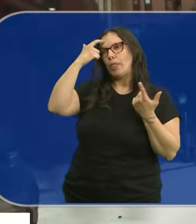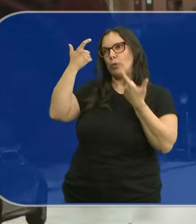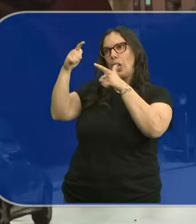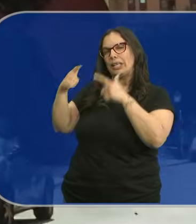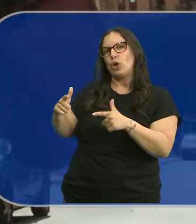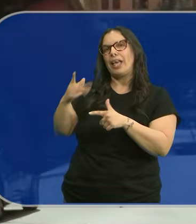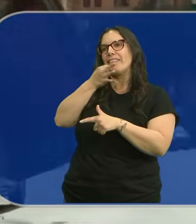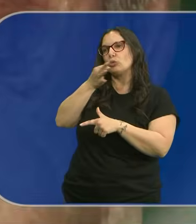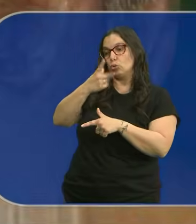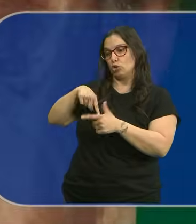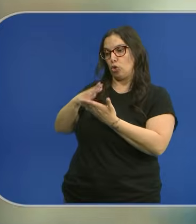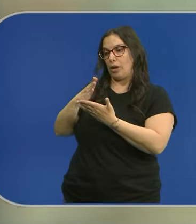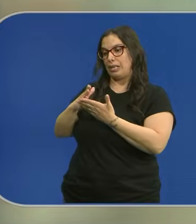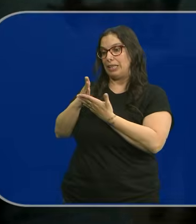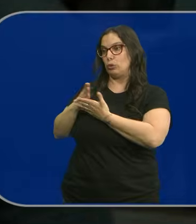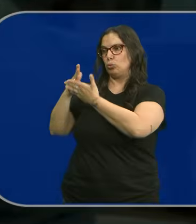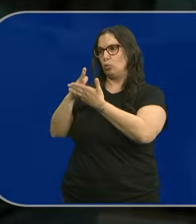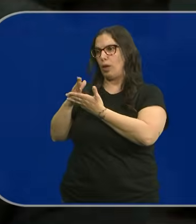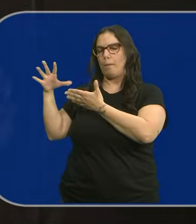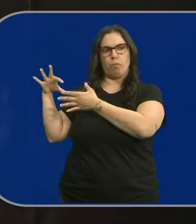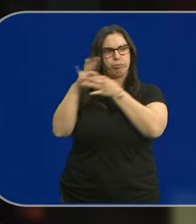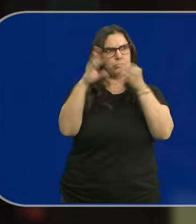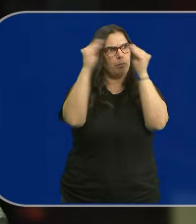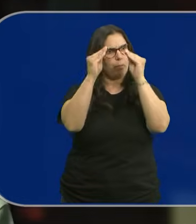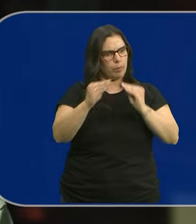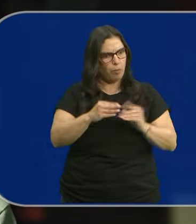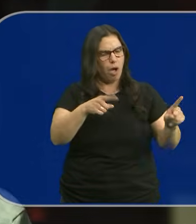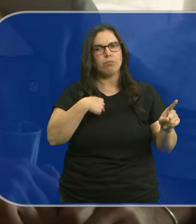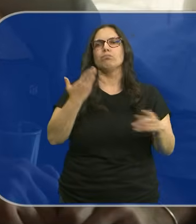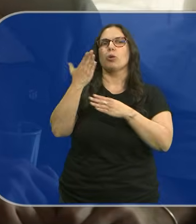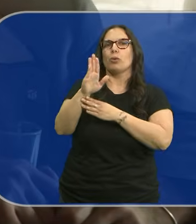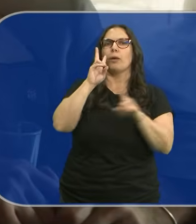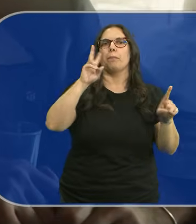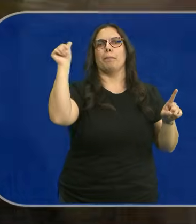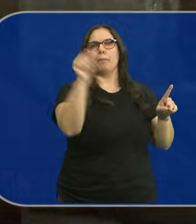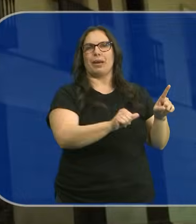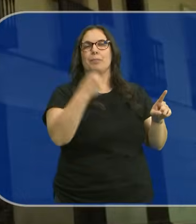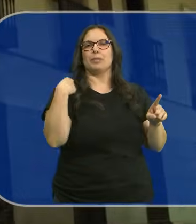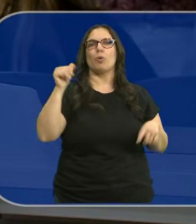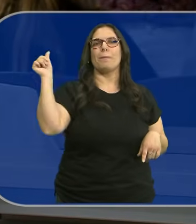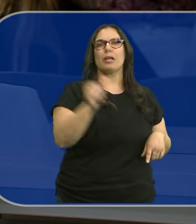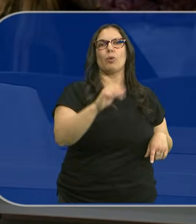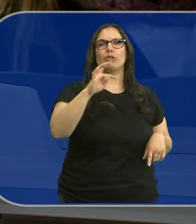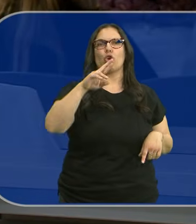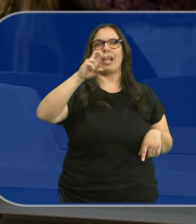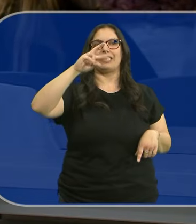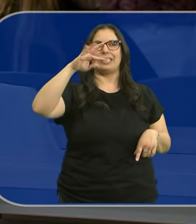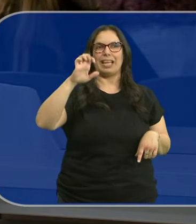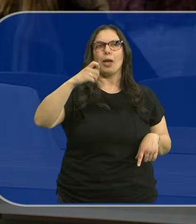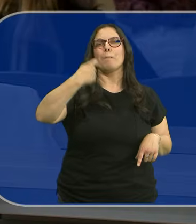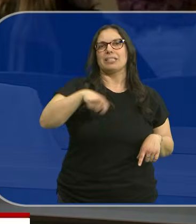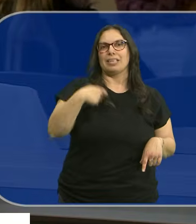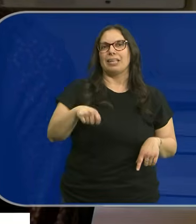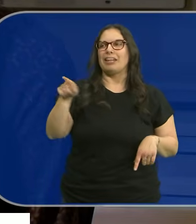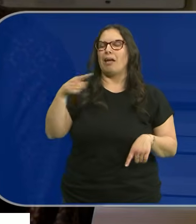discursivas que estábamos estudiando en clase. Y entonces les propuso a sus estudiantes ver ¡Torrente! Torrente Presidente. Fue bastante chocante, nos hizo